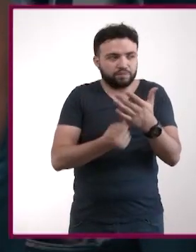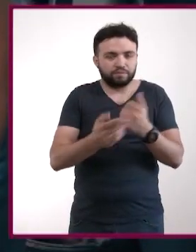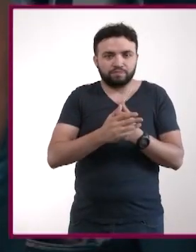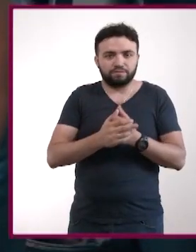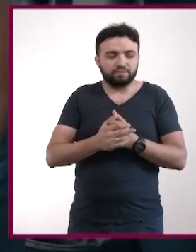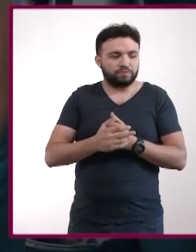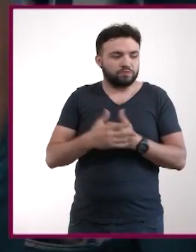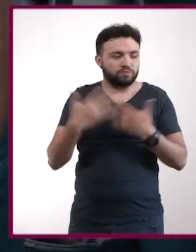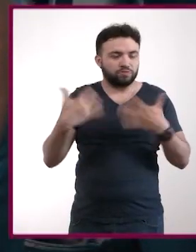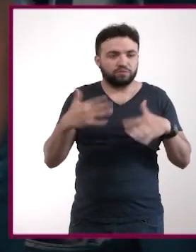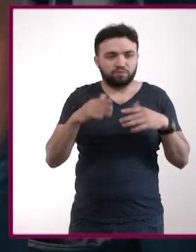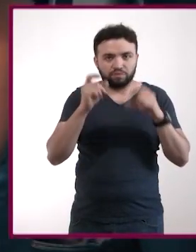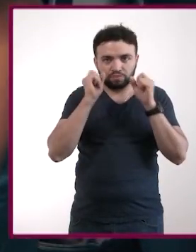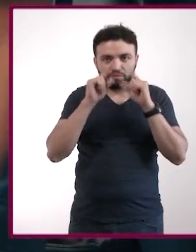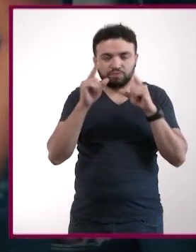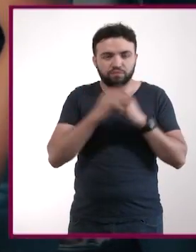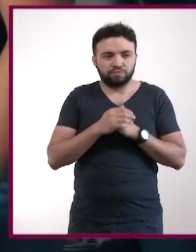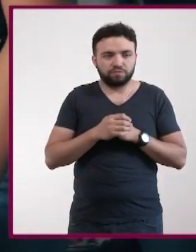Órale.